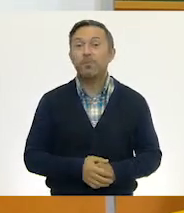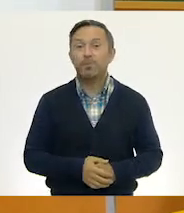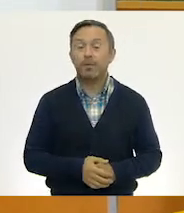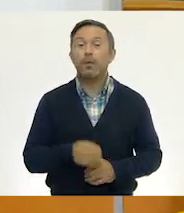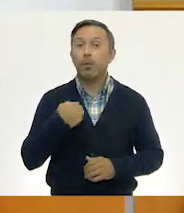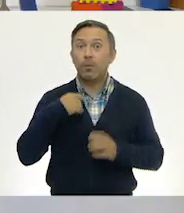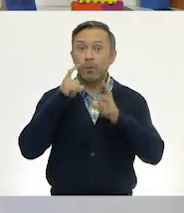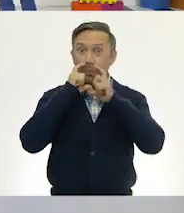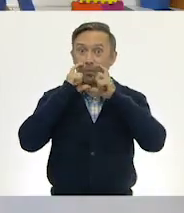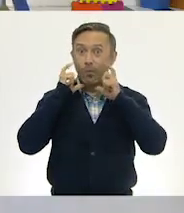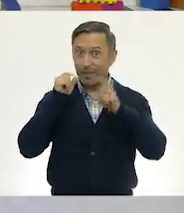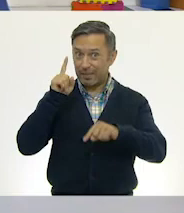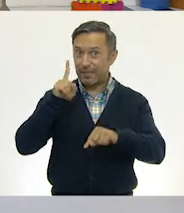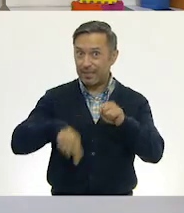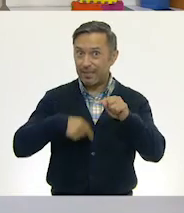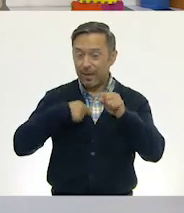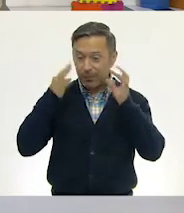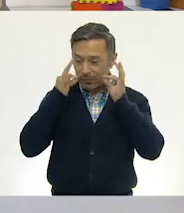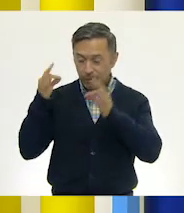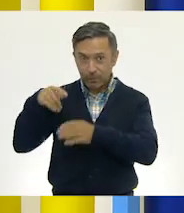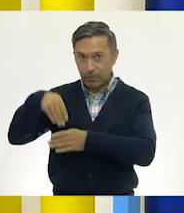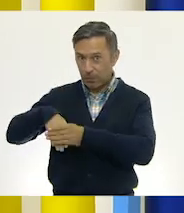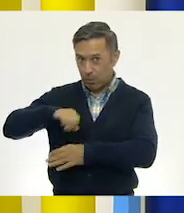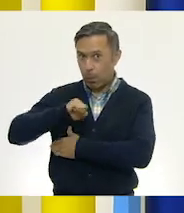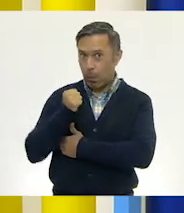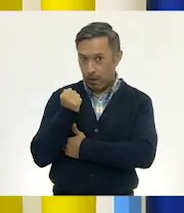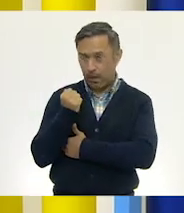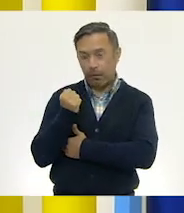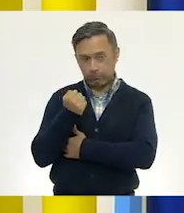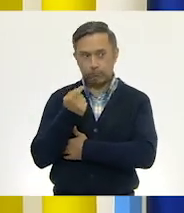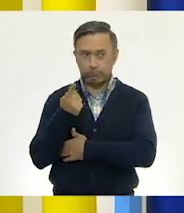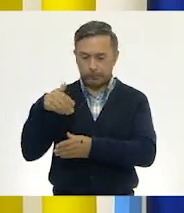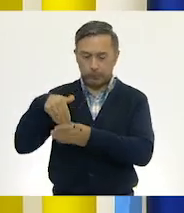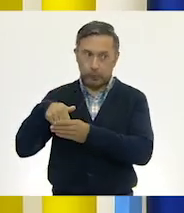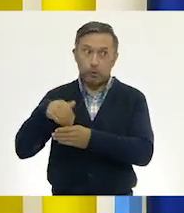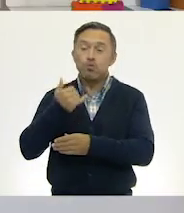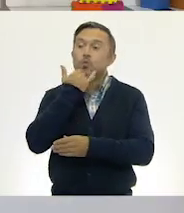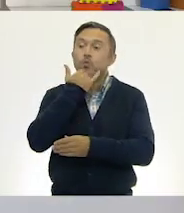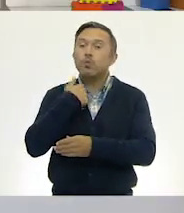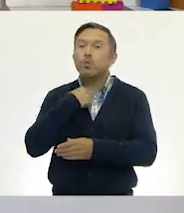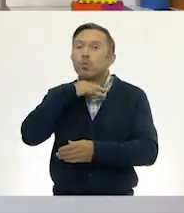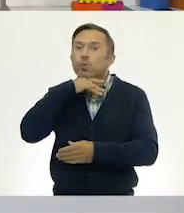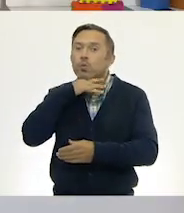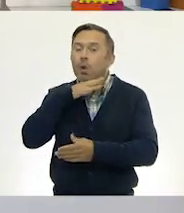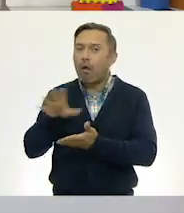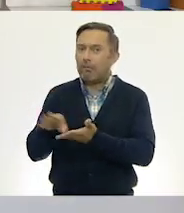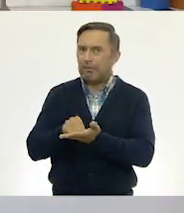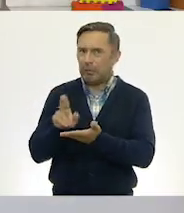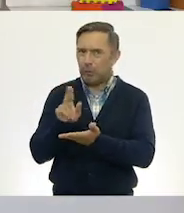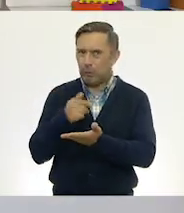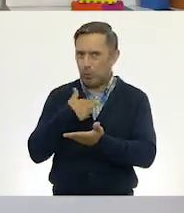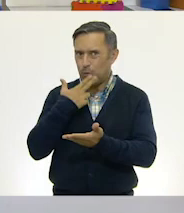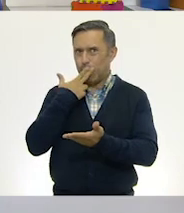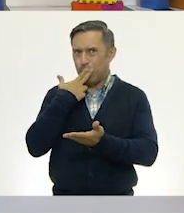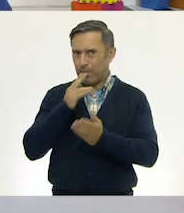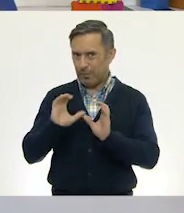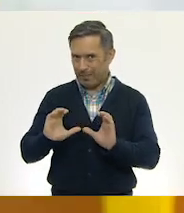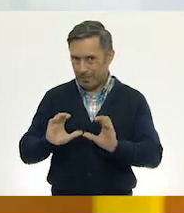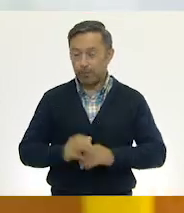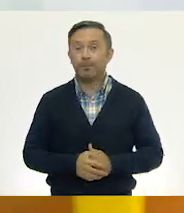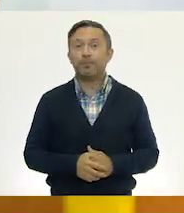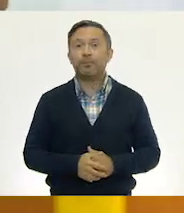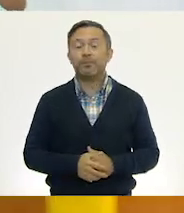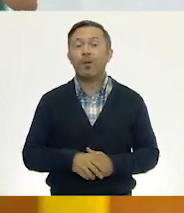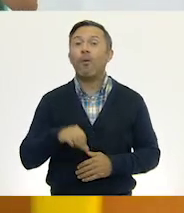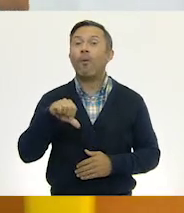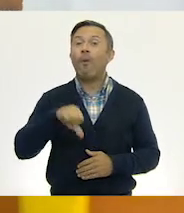y lo guardo para poderlo utilizar. Así es, que no se nos contamine, ¿verdad? Claro. Y bueno, pues el día de hoy también vamos a empezar a trabajar